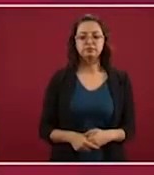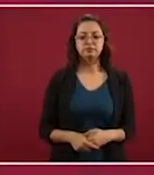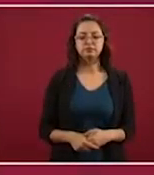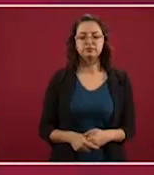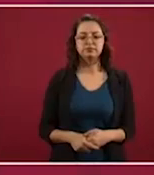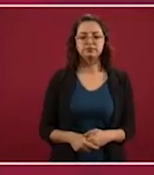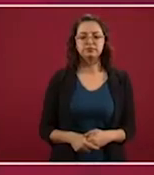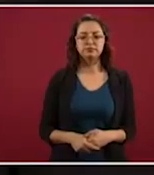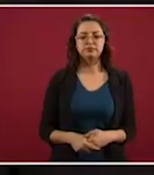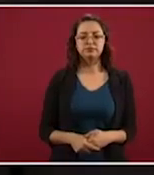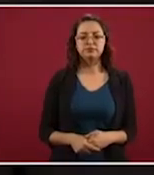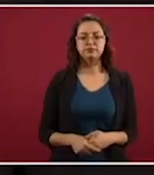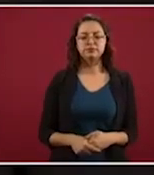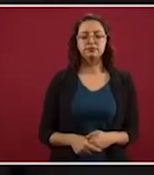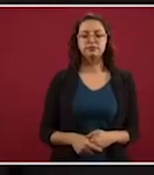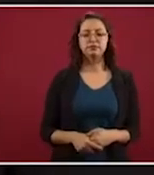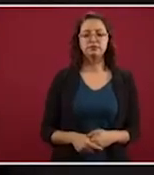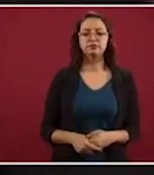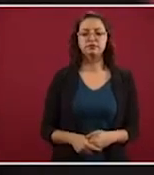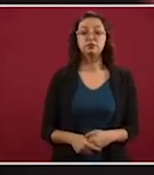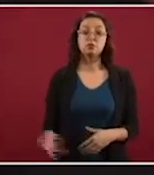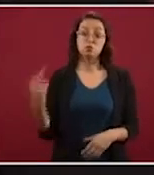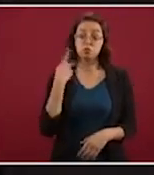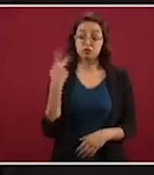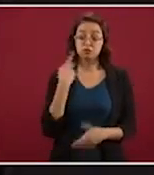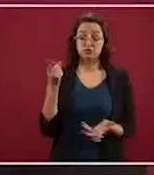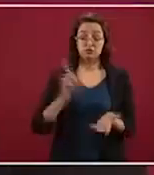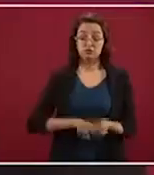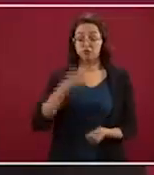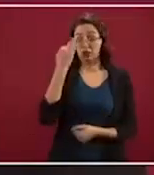La política también es tiempo,